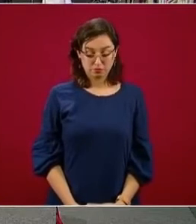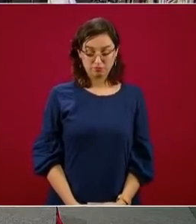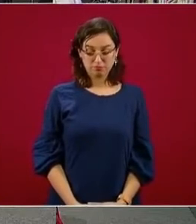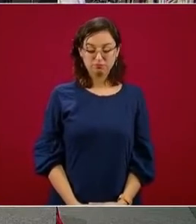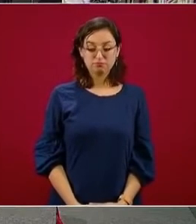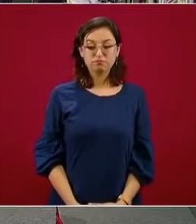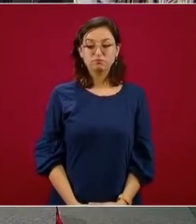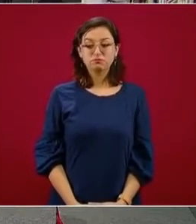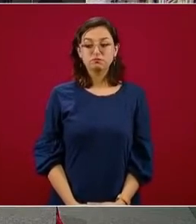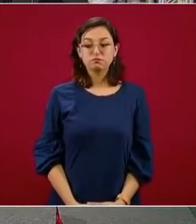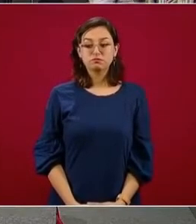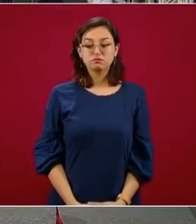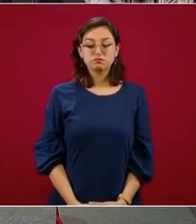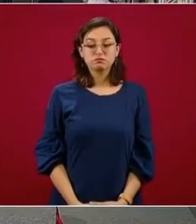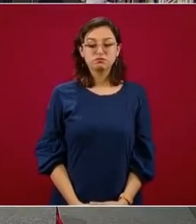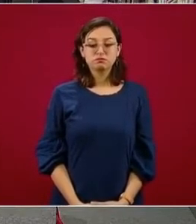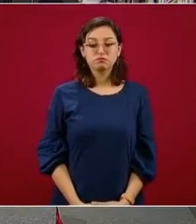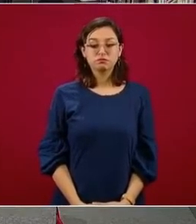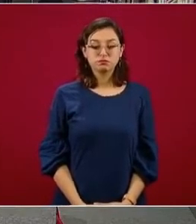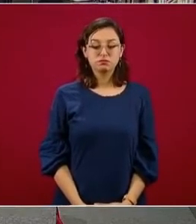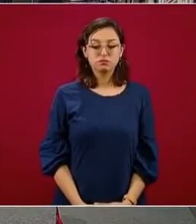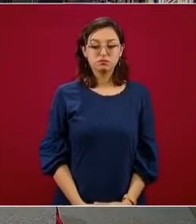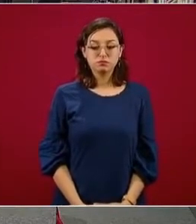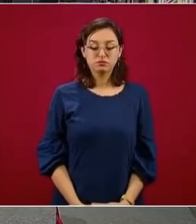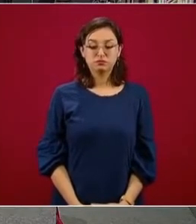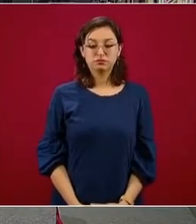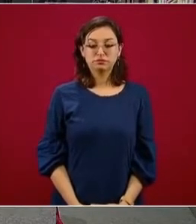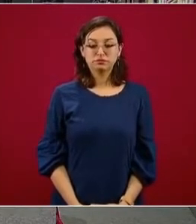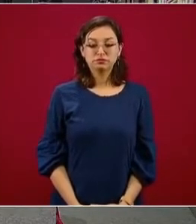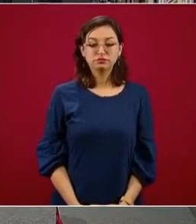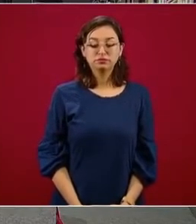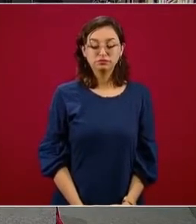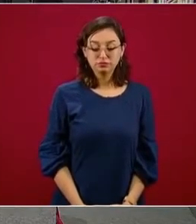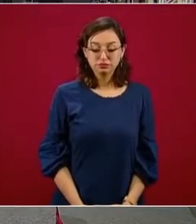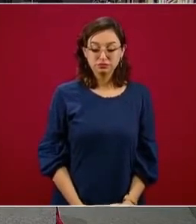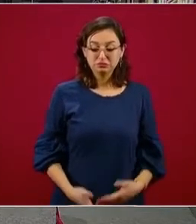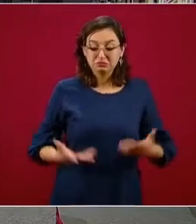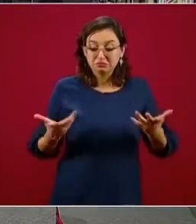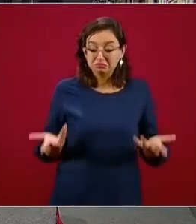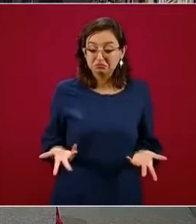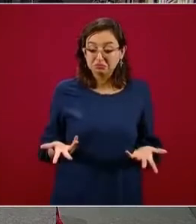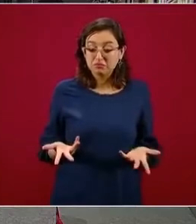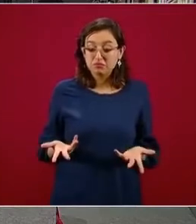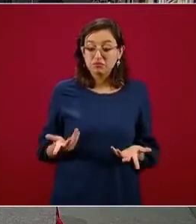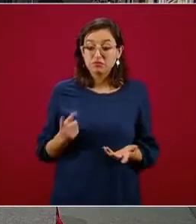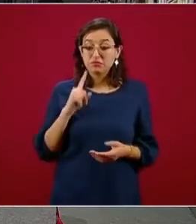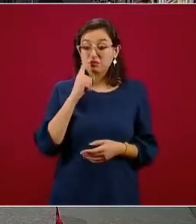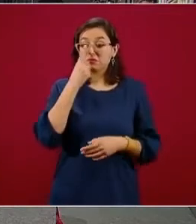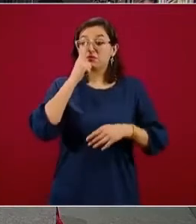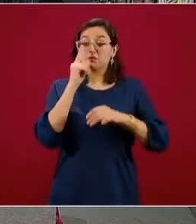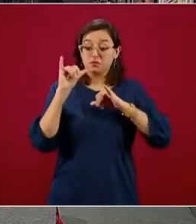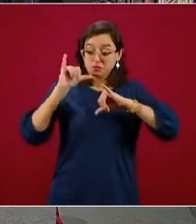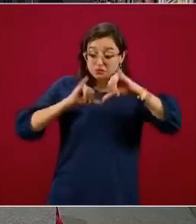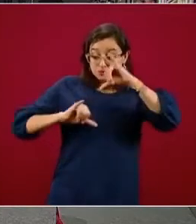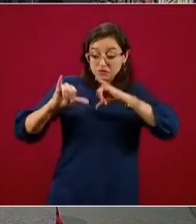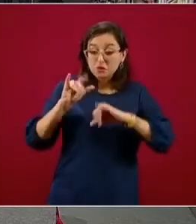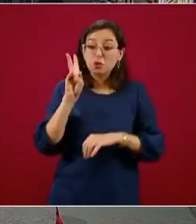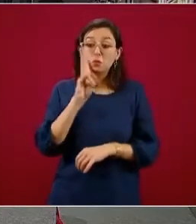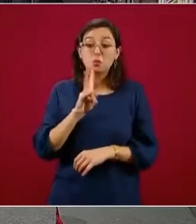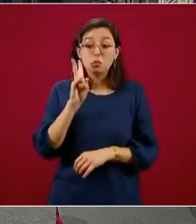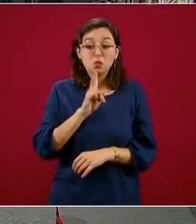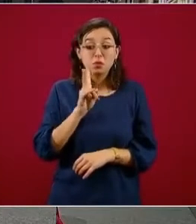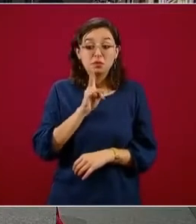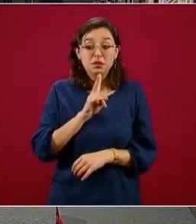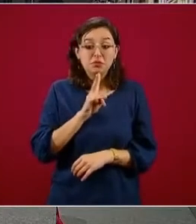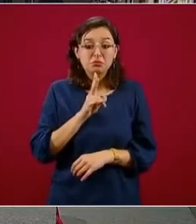realmente la utilidad de realizar la prueba como tal precisamente tiene que ver con las acciones